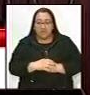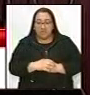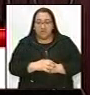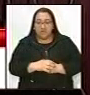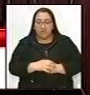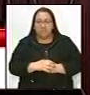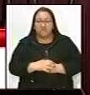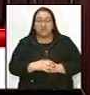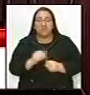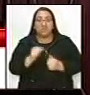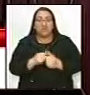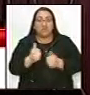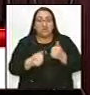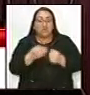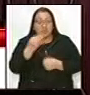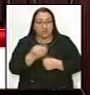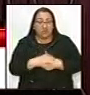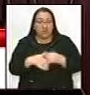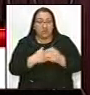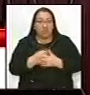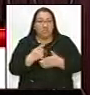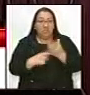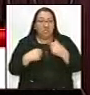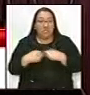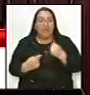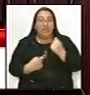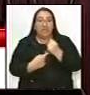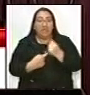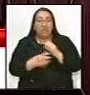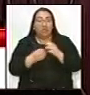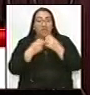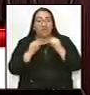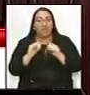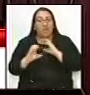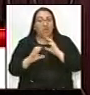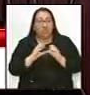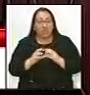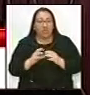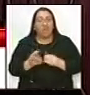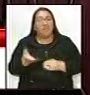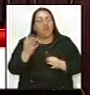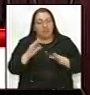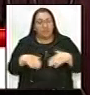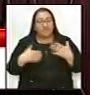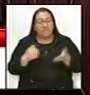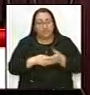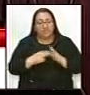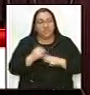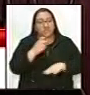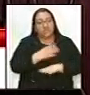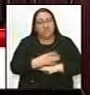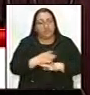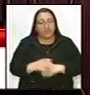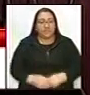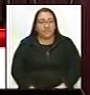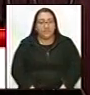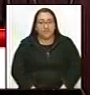en el cual obviamente todo lo que es tecnologías de la información y la comunicación van a poder desarrollarse